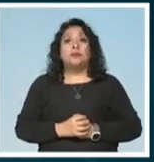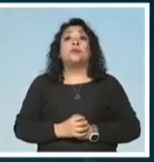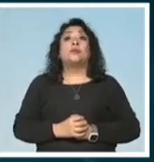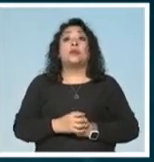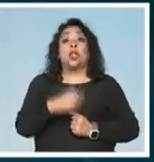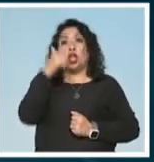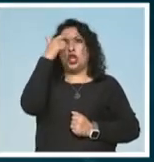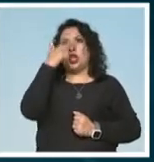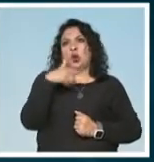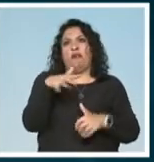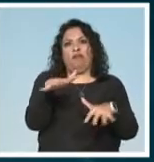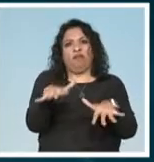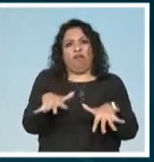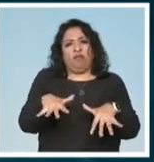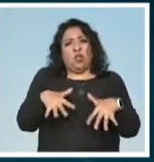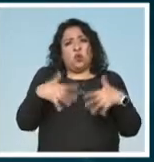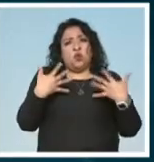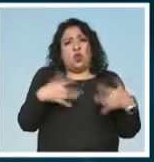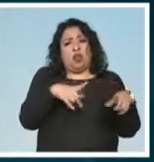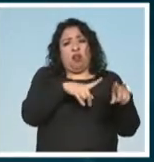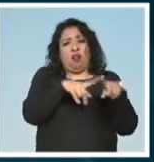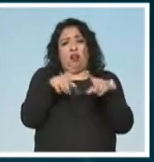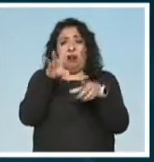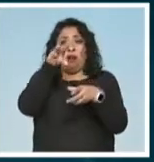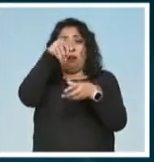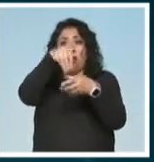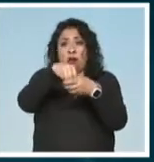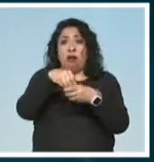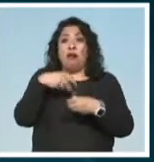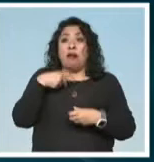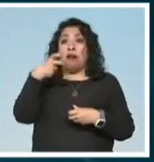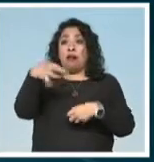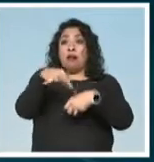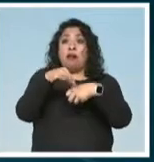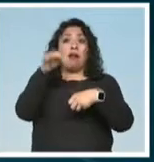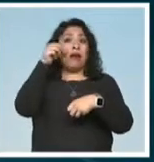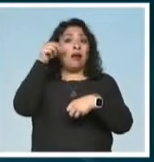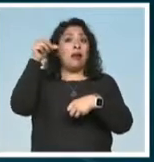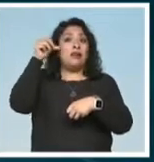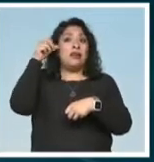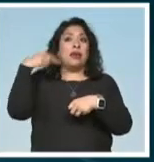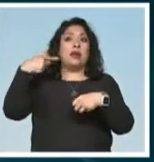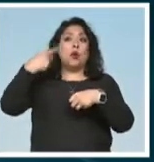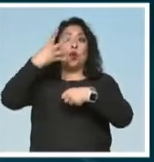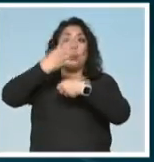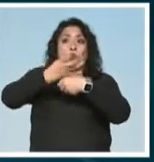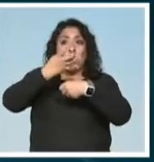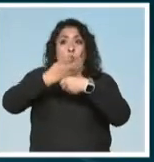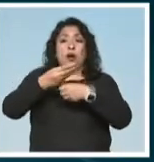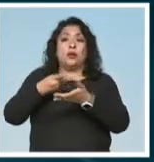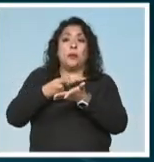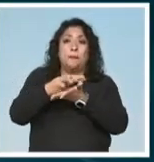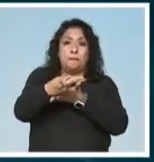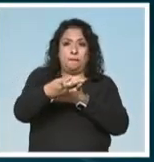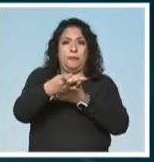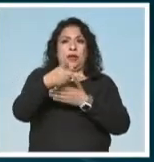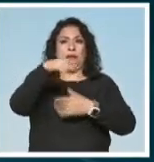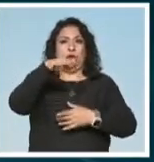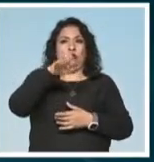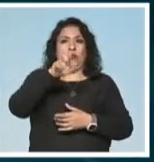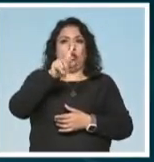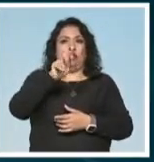Una noche de glamour, diversidad e inclusión fue lo que se vivió ayer durante la cuarta ceremonia de entrega de los